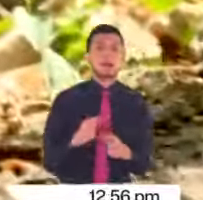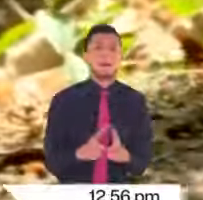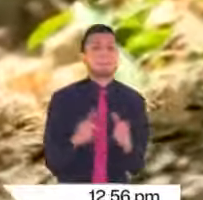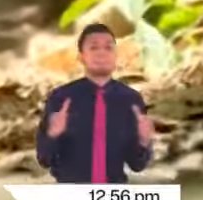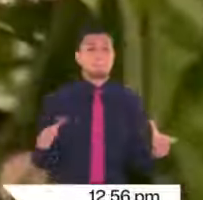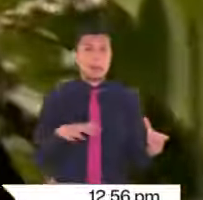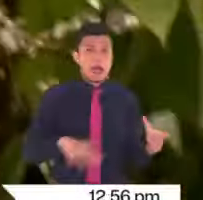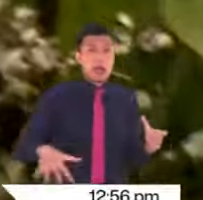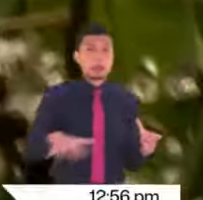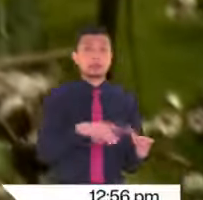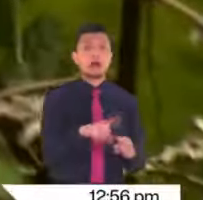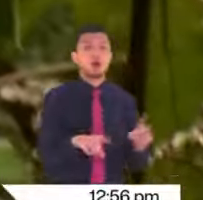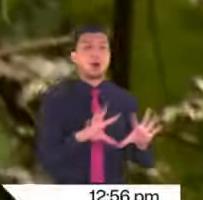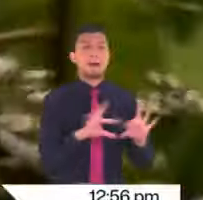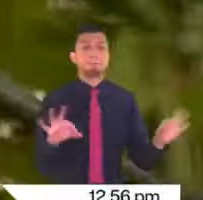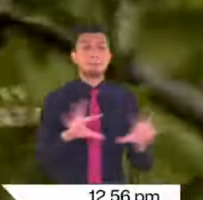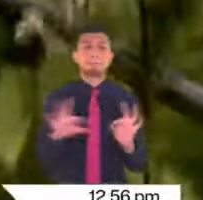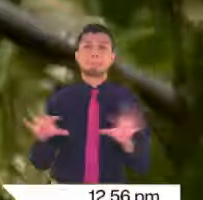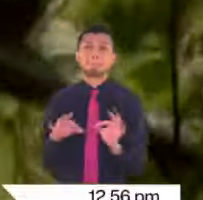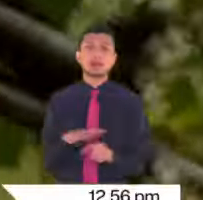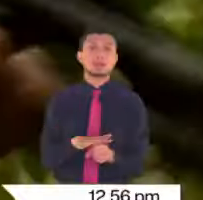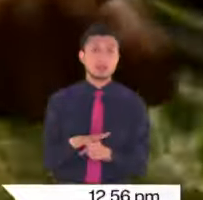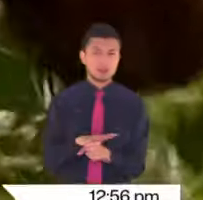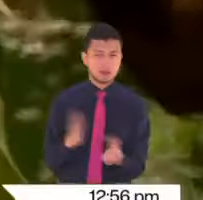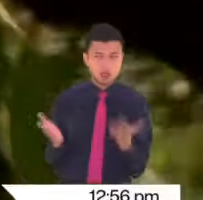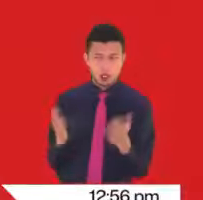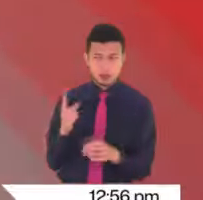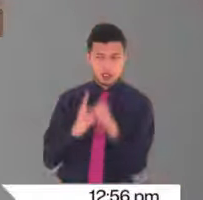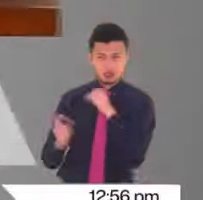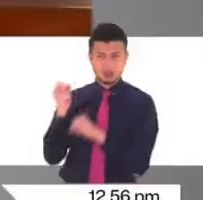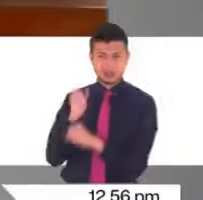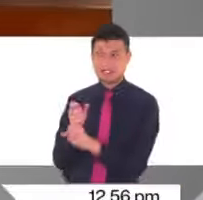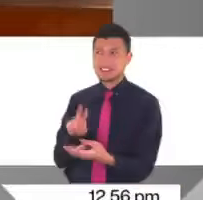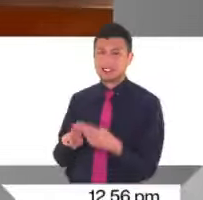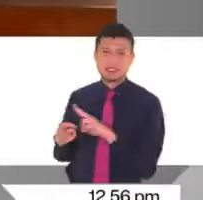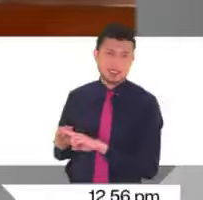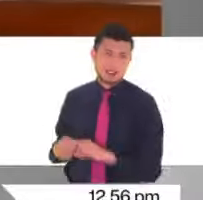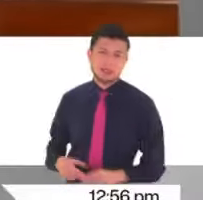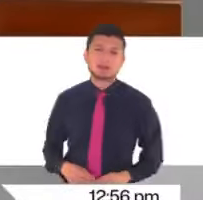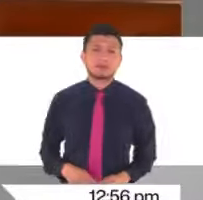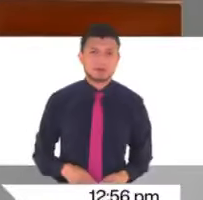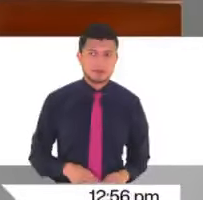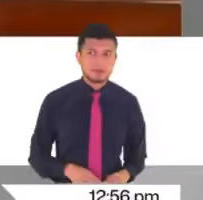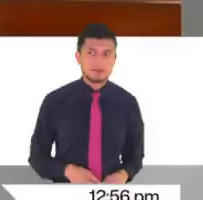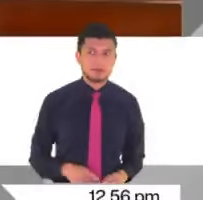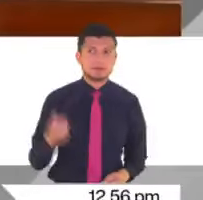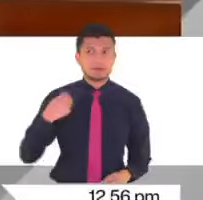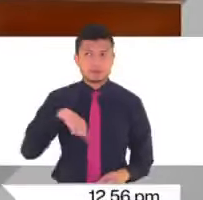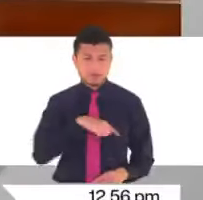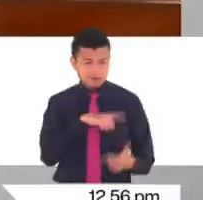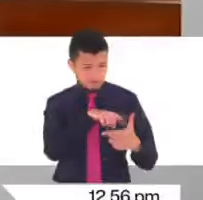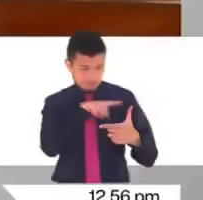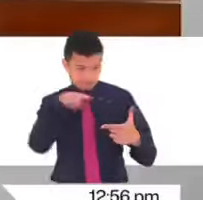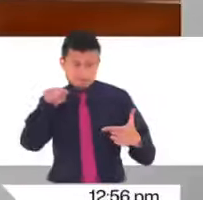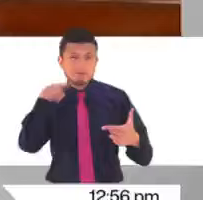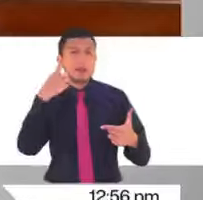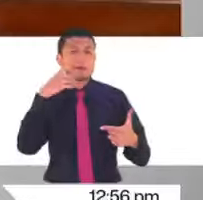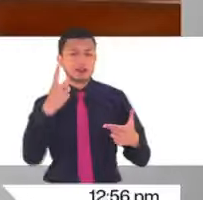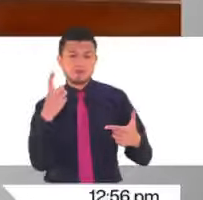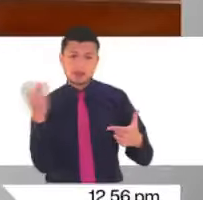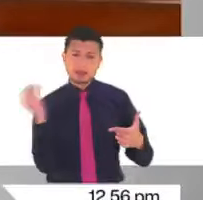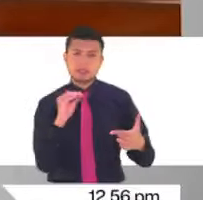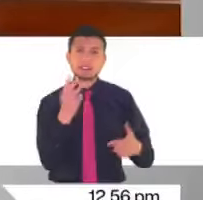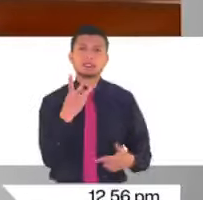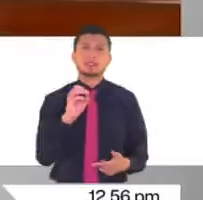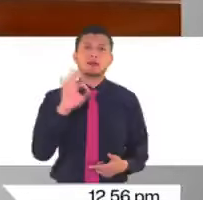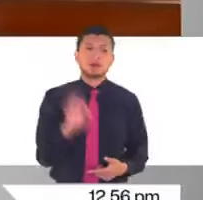casos en silencio. Esto en comparación a años anteriores. Estimamos que el subregistro es de más del 30% por la falta